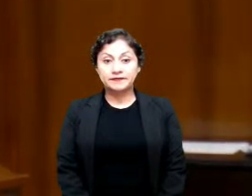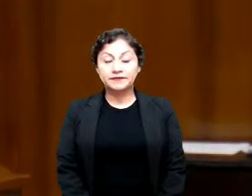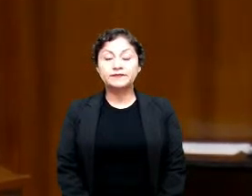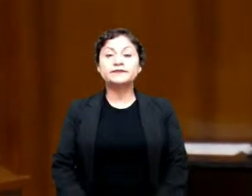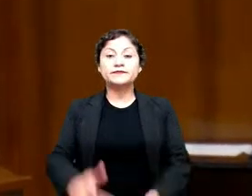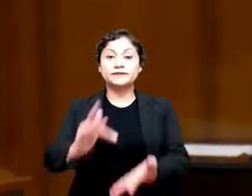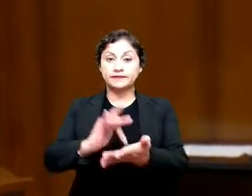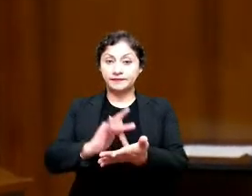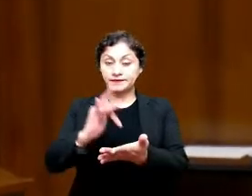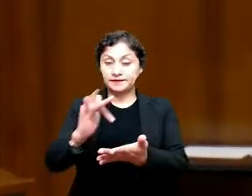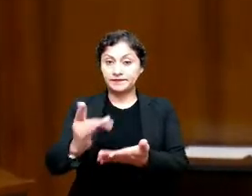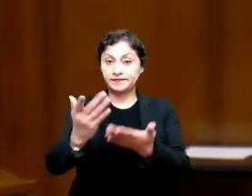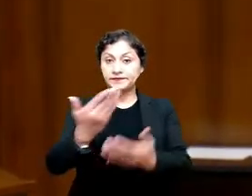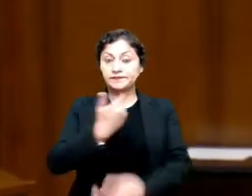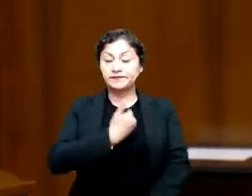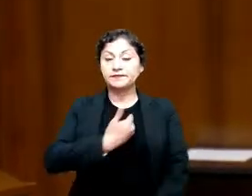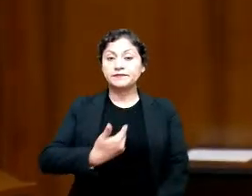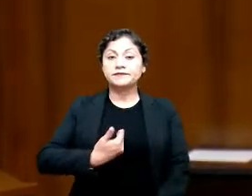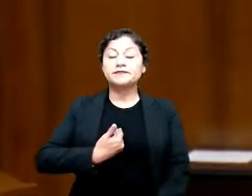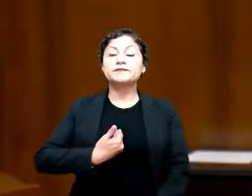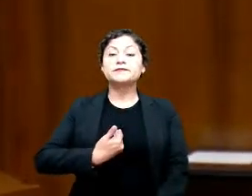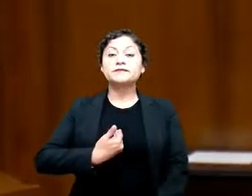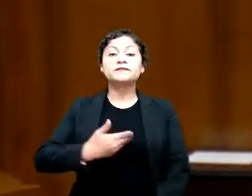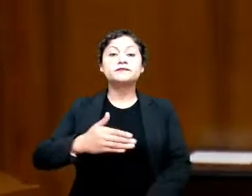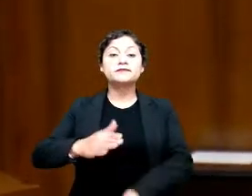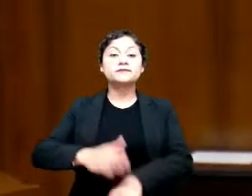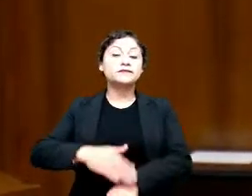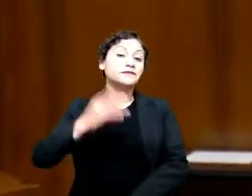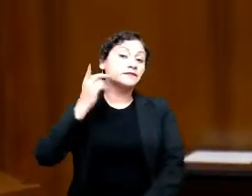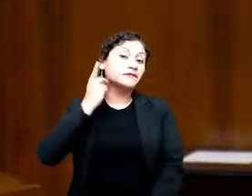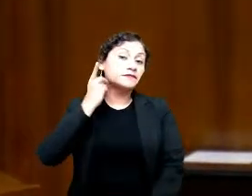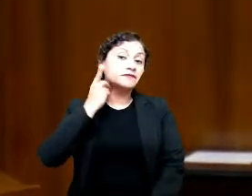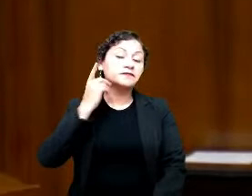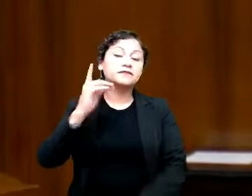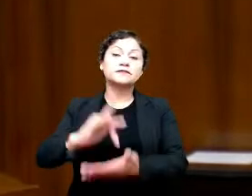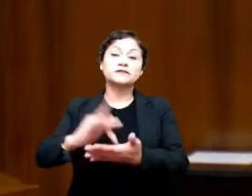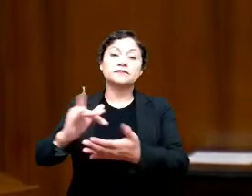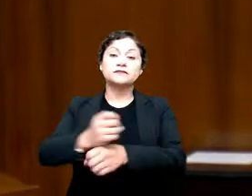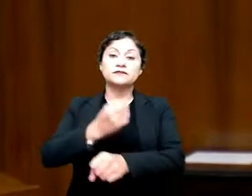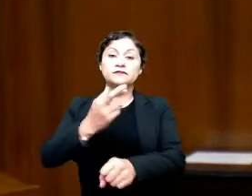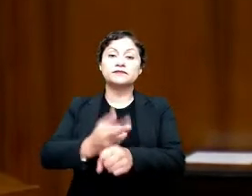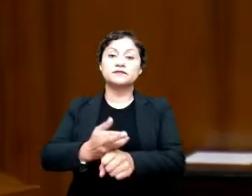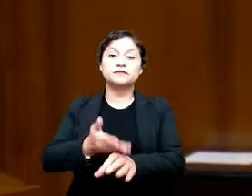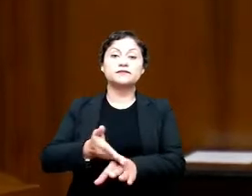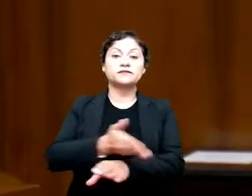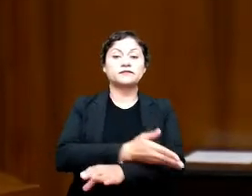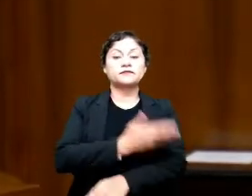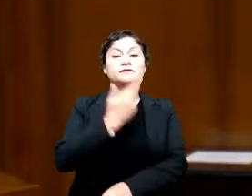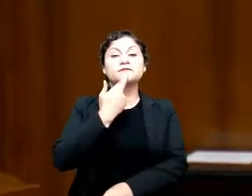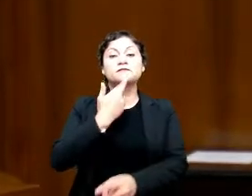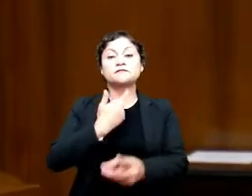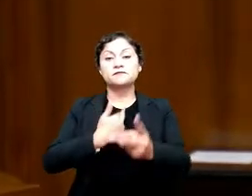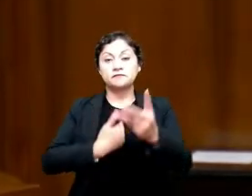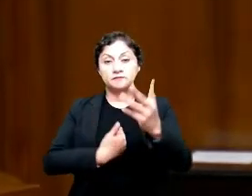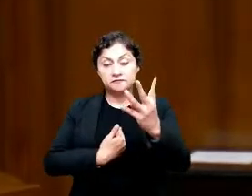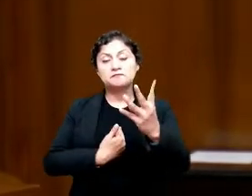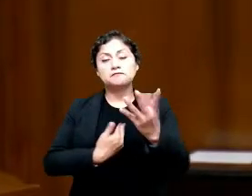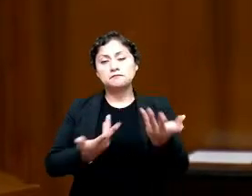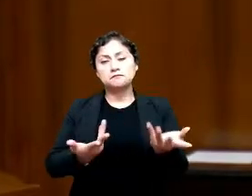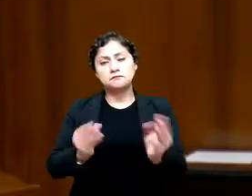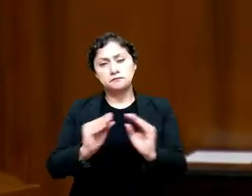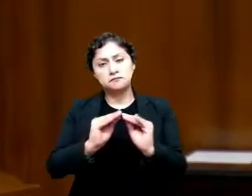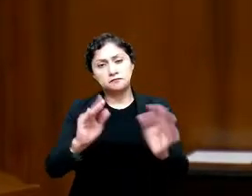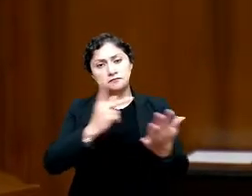Gracias, presidente. Diputado, agradecerle, secretario, las respuestas que me dio. Sin embargo, claro que conocemos los